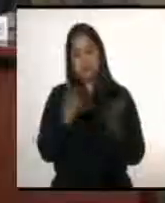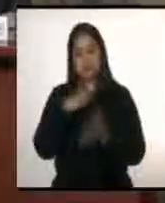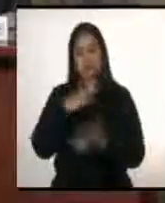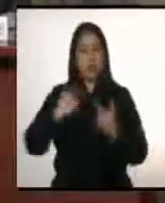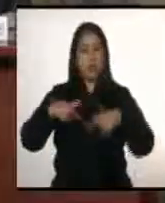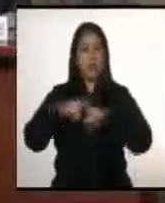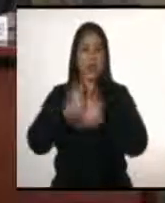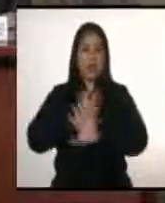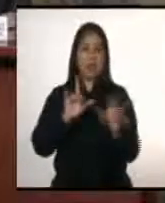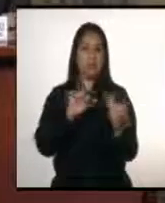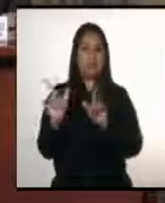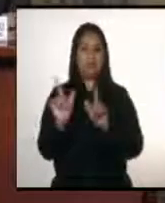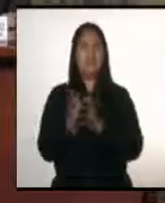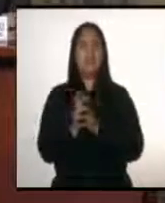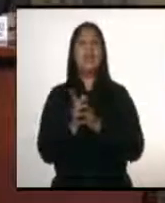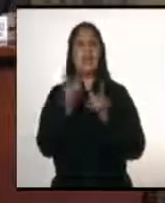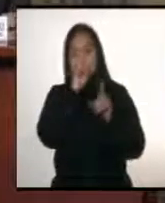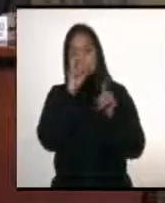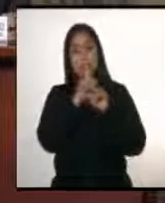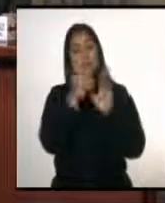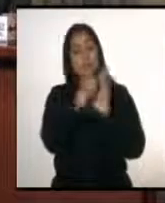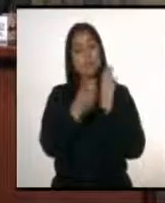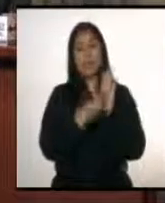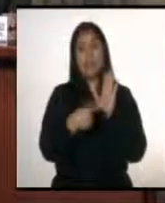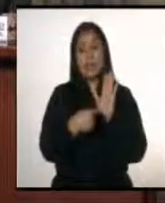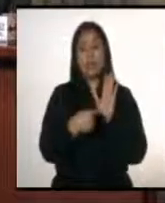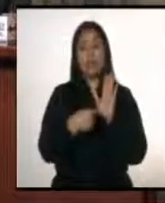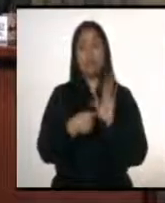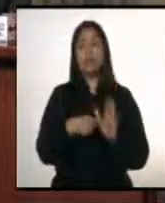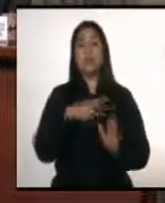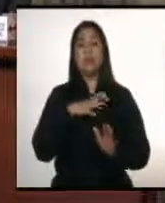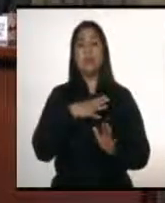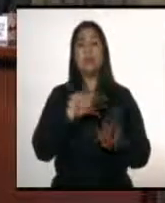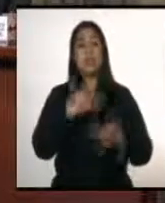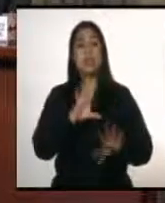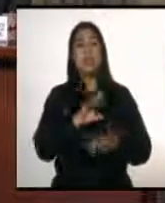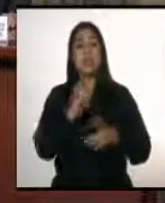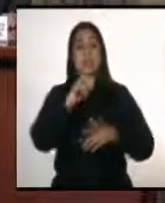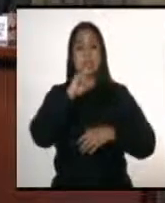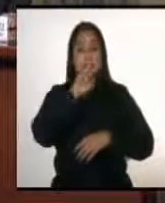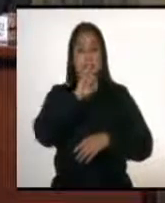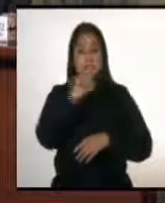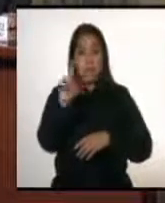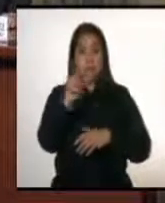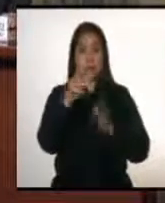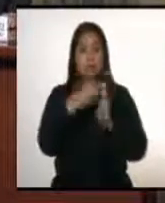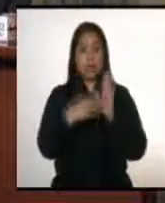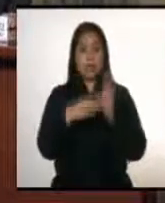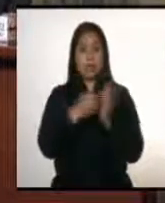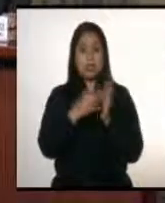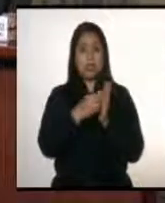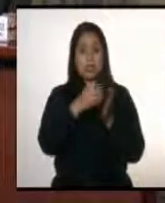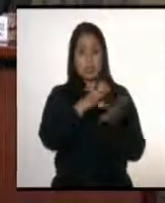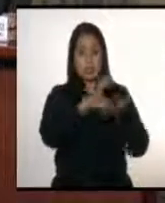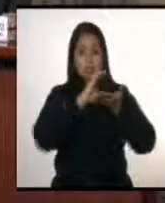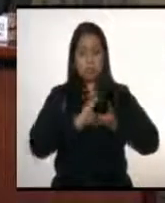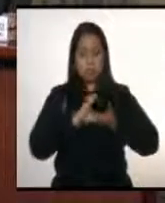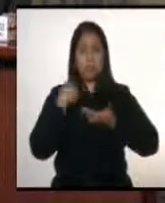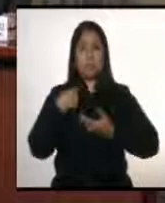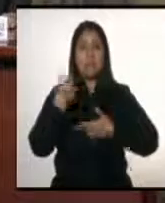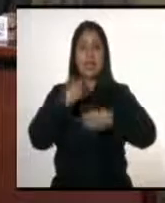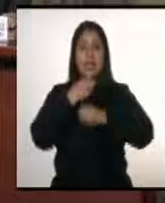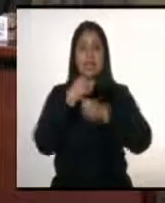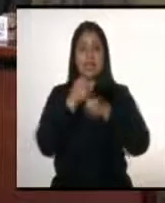nos permite tener ya 100 millones de quetzales para hacer pruebas y para mejorar las capacidades de los